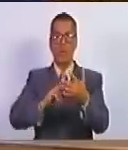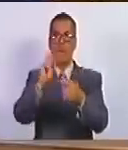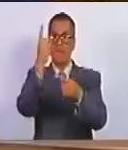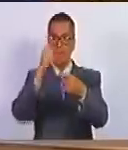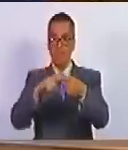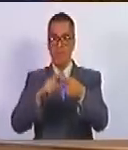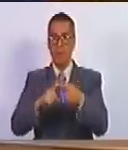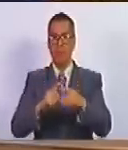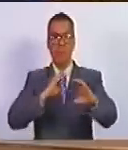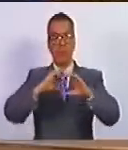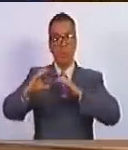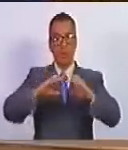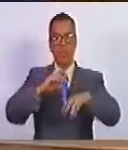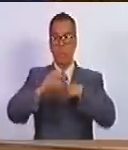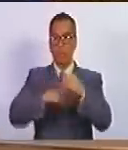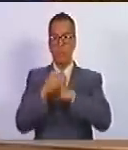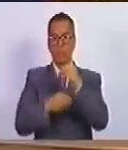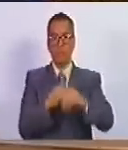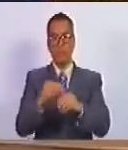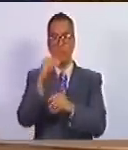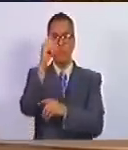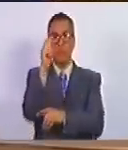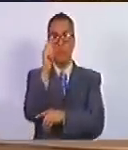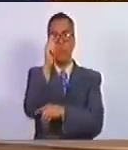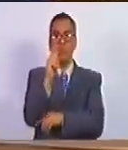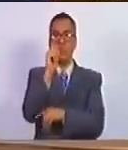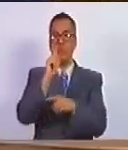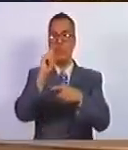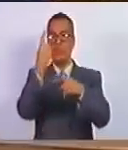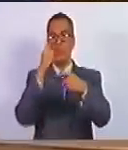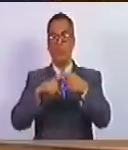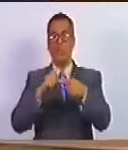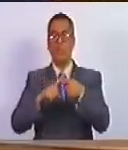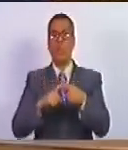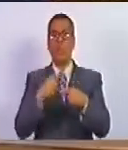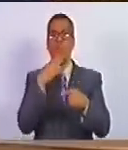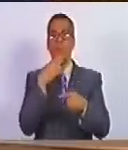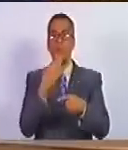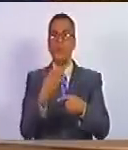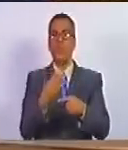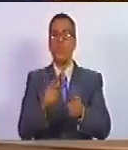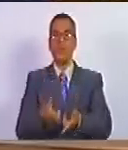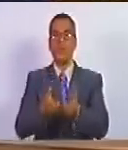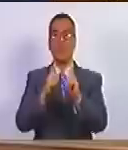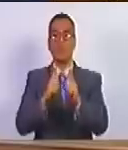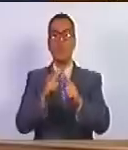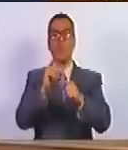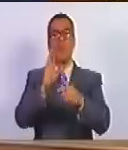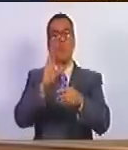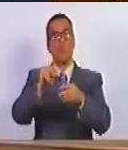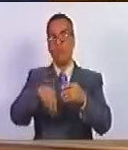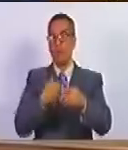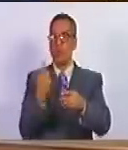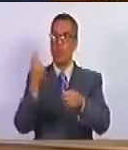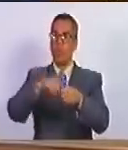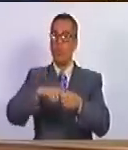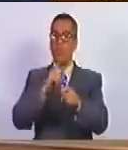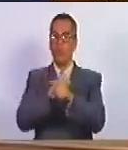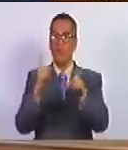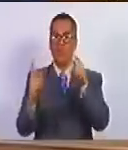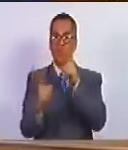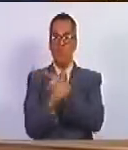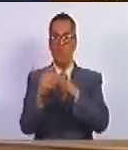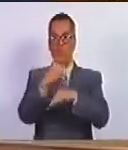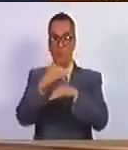Primero, comunicaciones suscritas por los ciudadanos diputados principales solicitando permiso para ausentarse e incorporar a